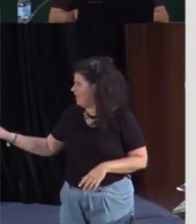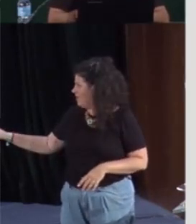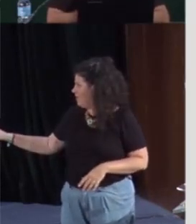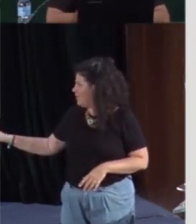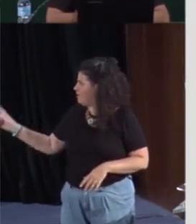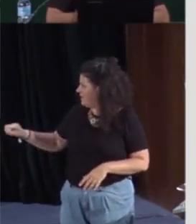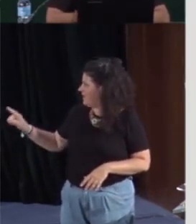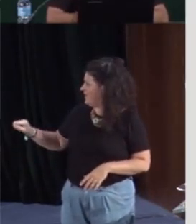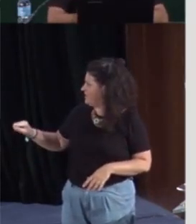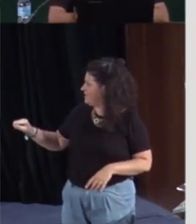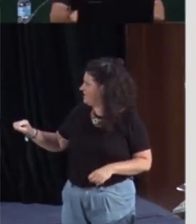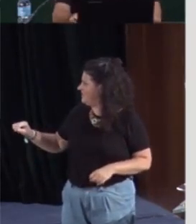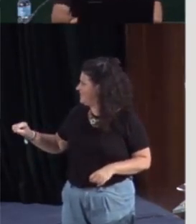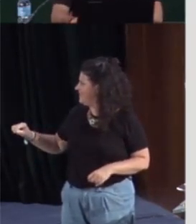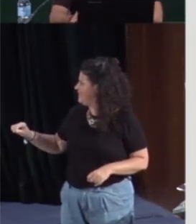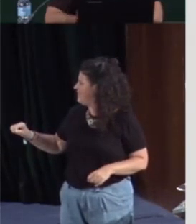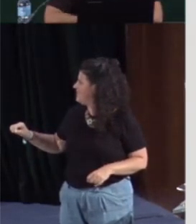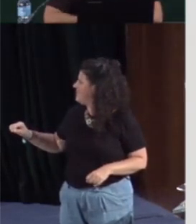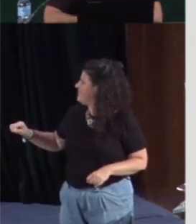más amplio.